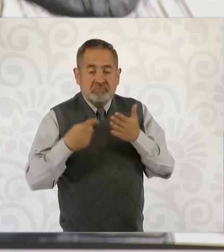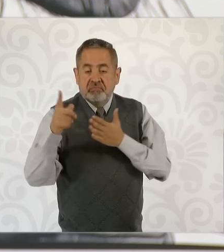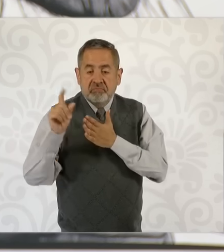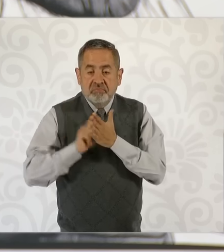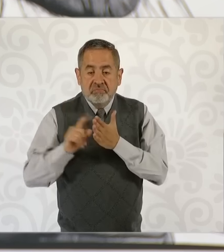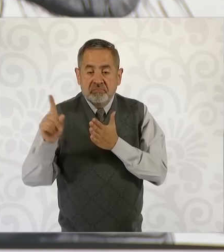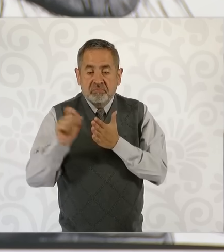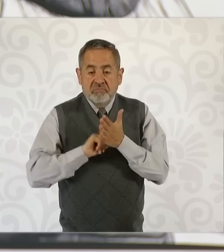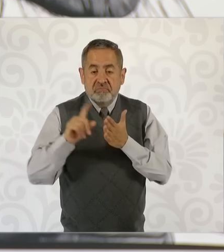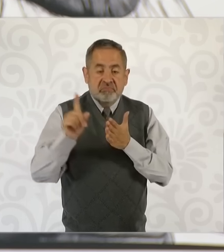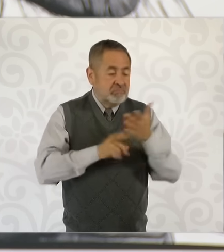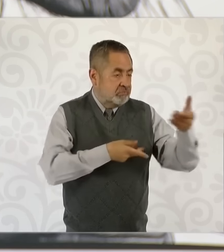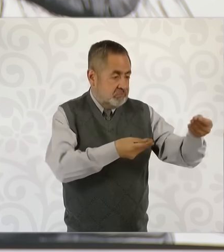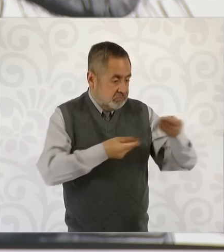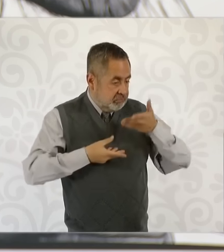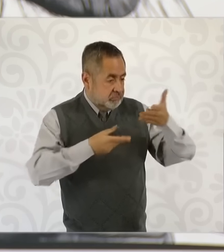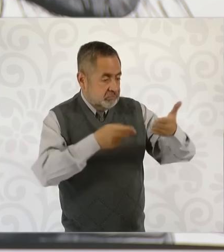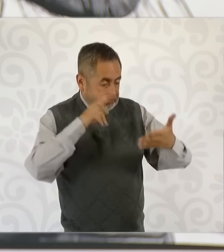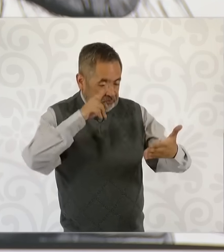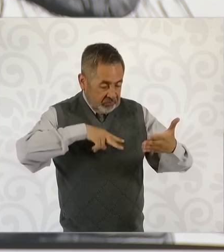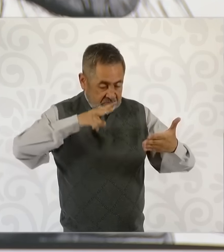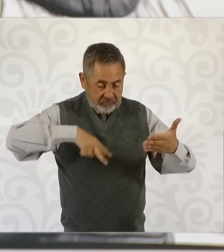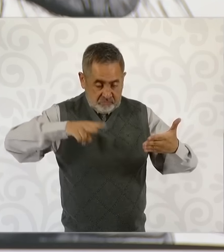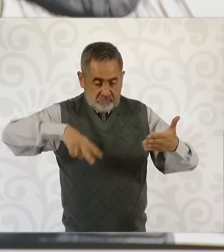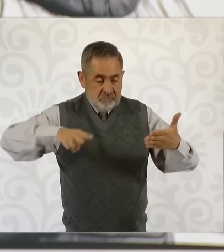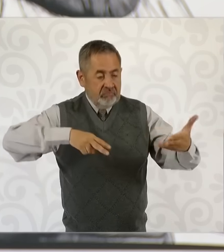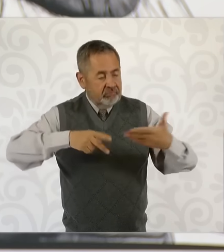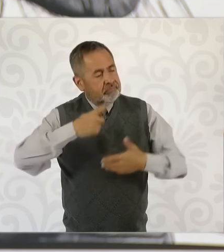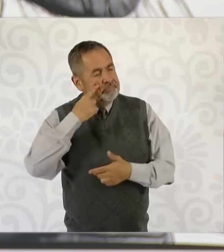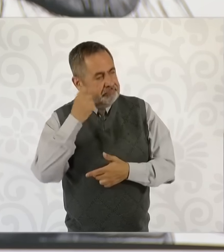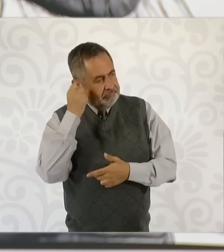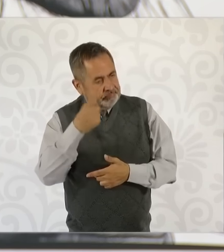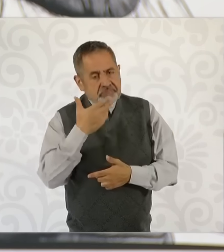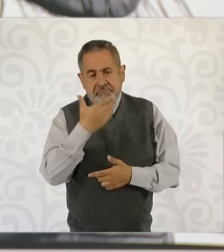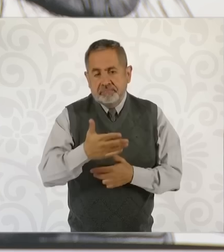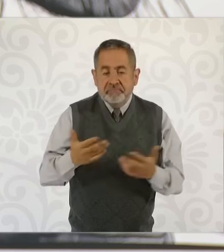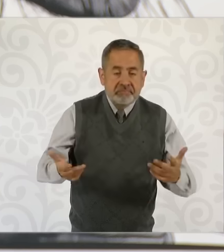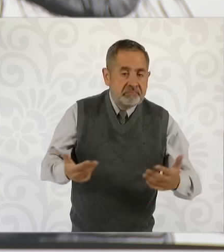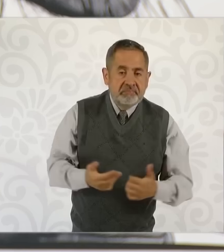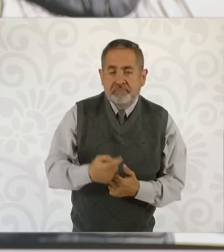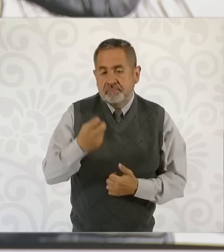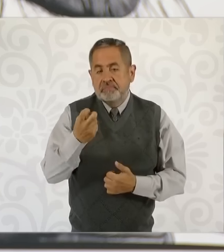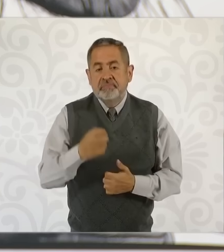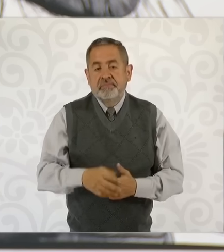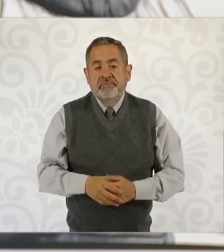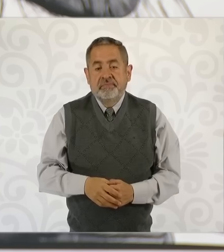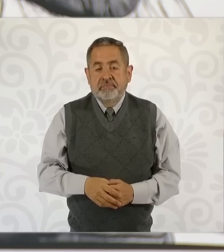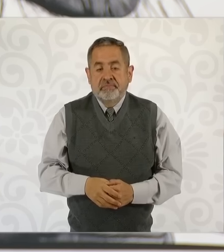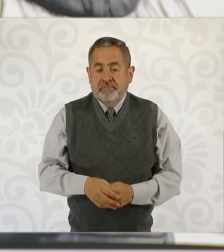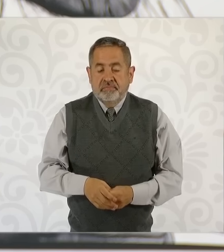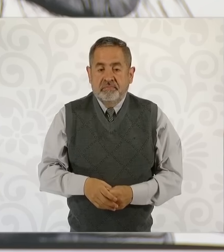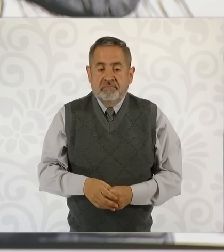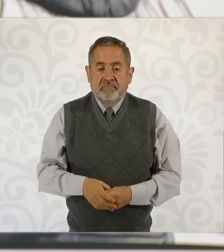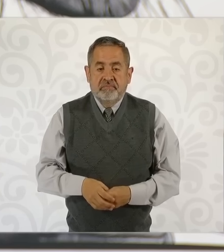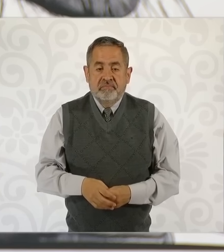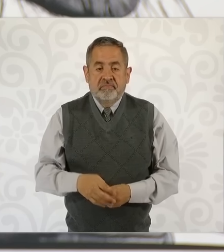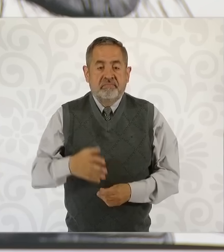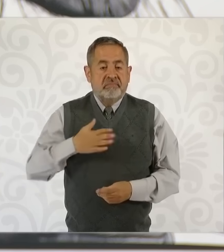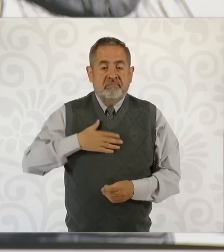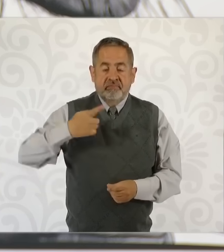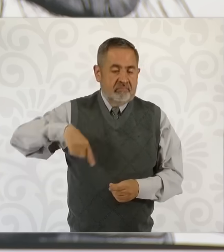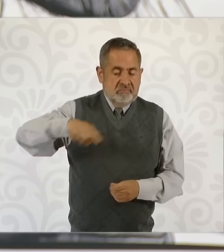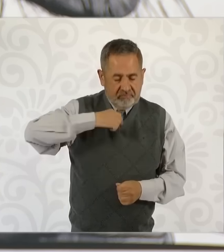los envían, cada mes envían sus informes. Entonces, en nuestro caso